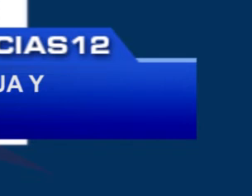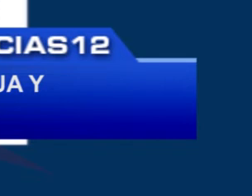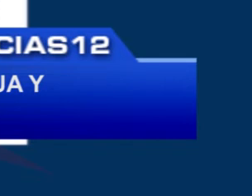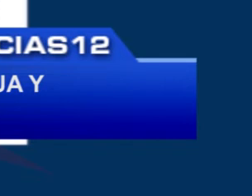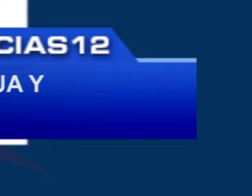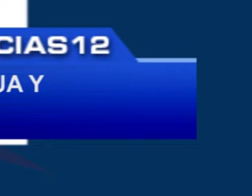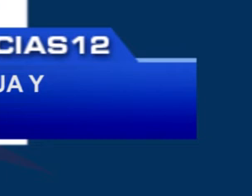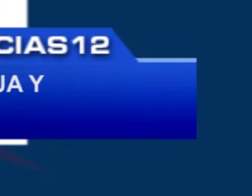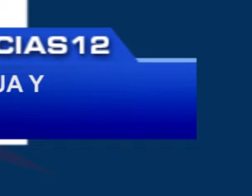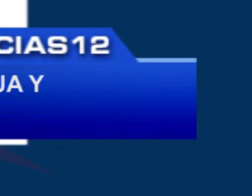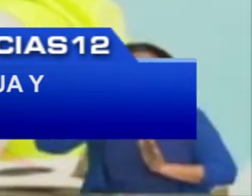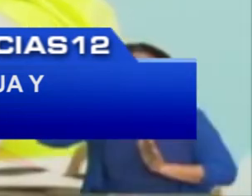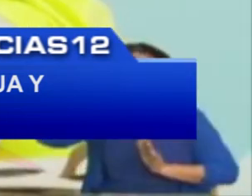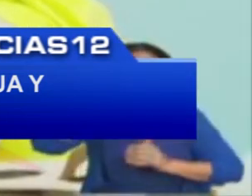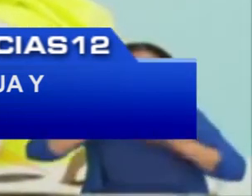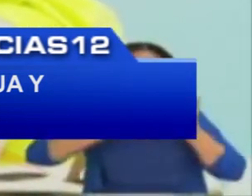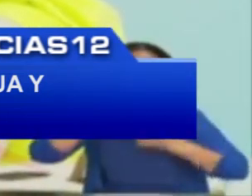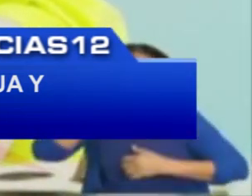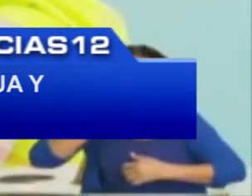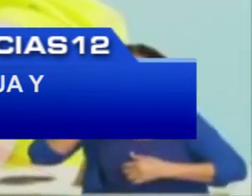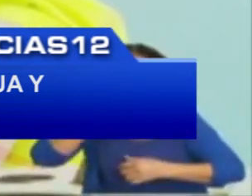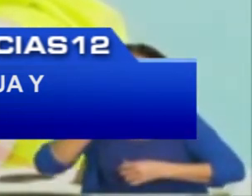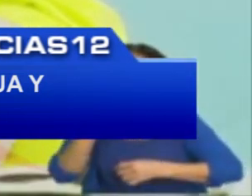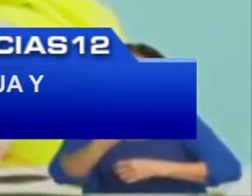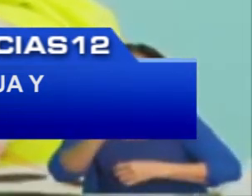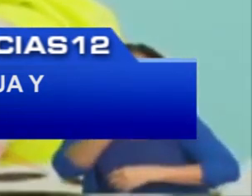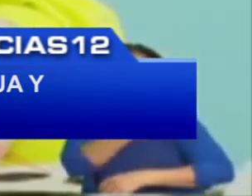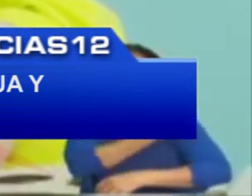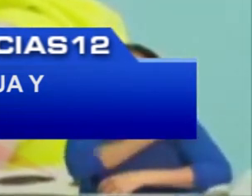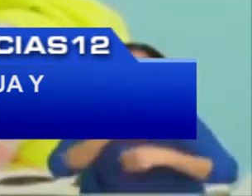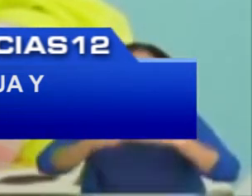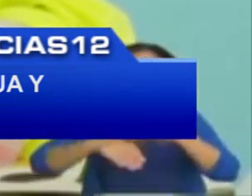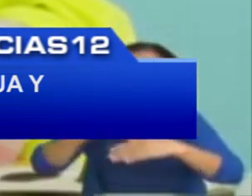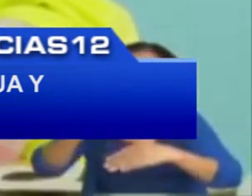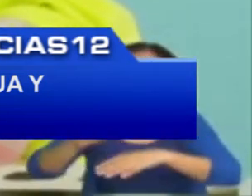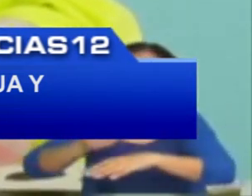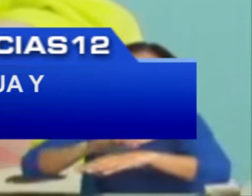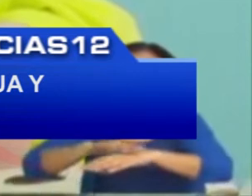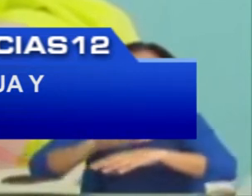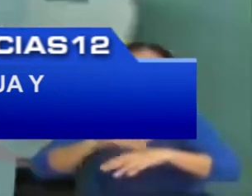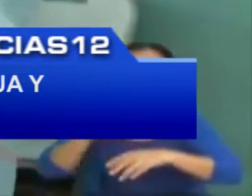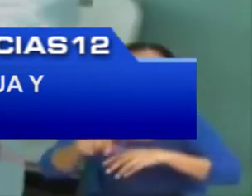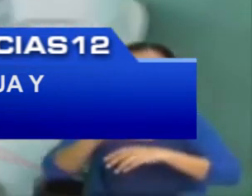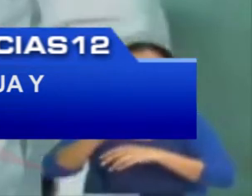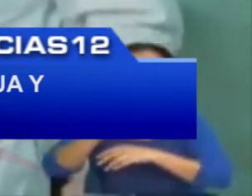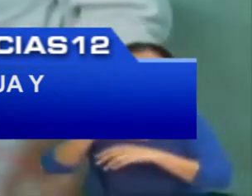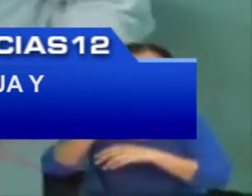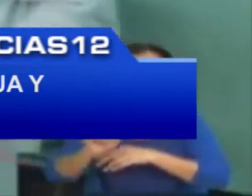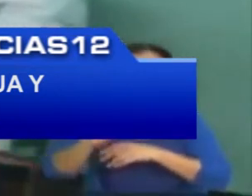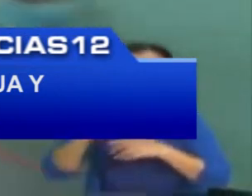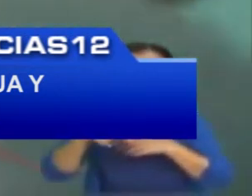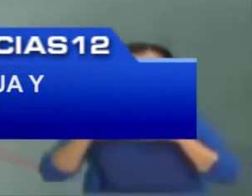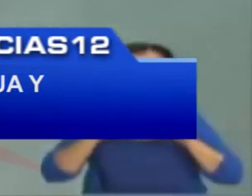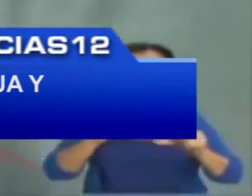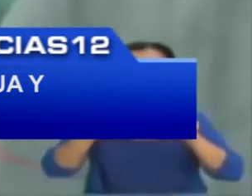en el Hospital Primario Comandante Tomás. En Chichigalpa también, segundas a las 7, en el